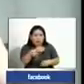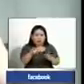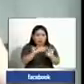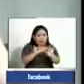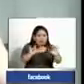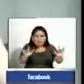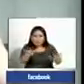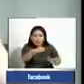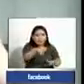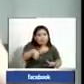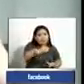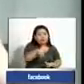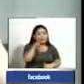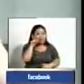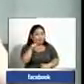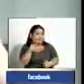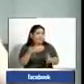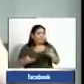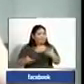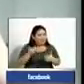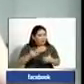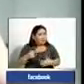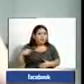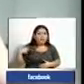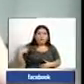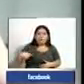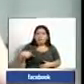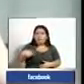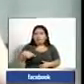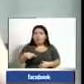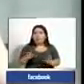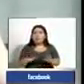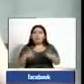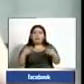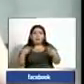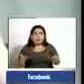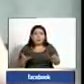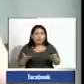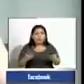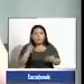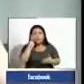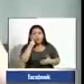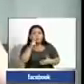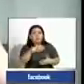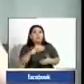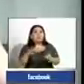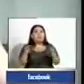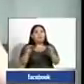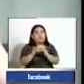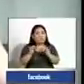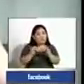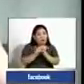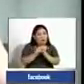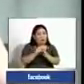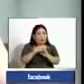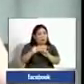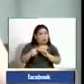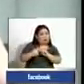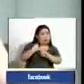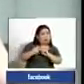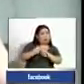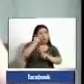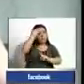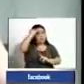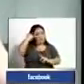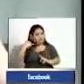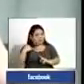solos, también es muy frecuente que, y casi matemático, que se presta también para victimizaciones contra las